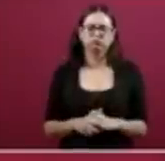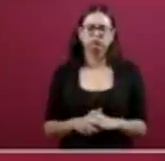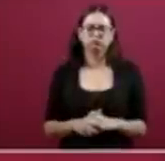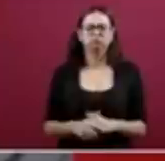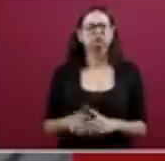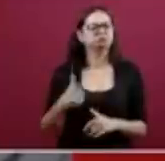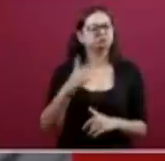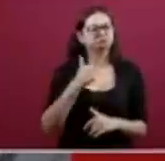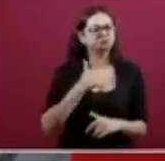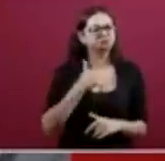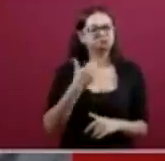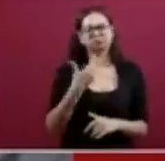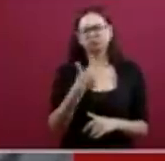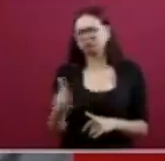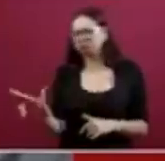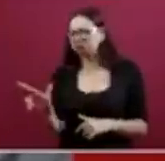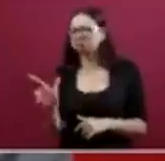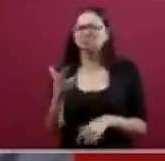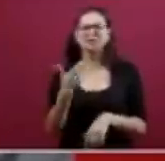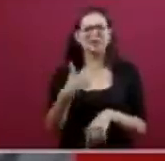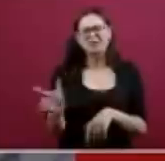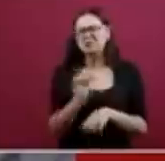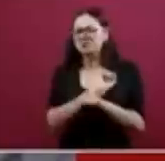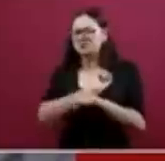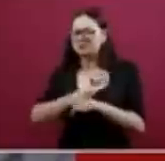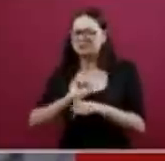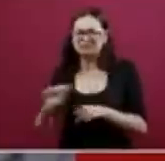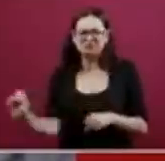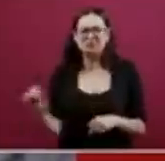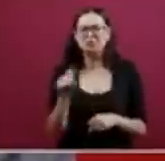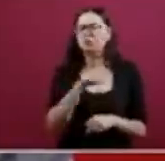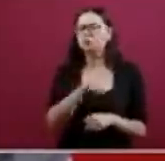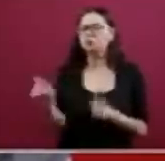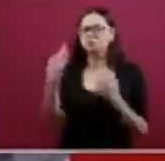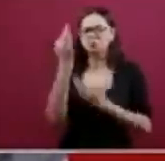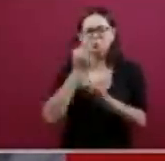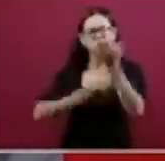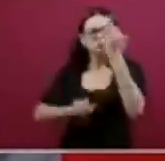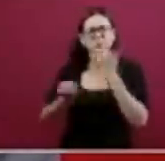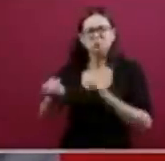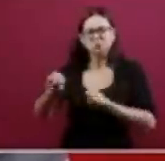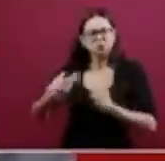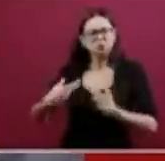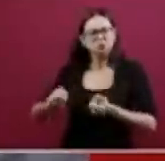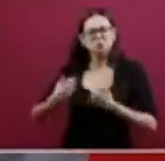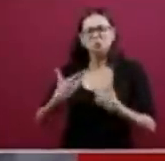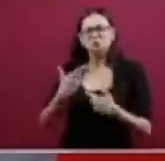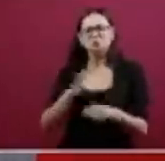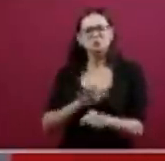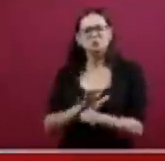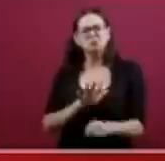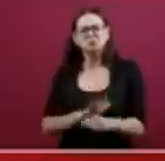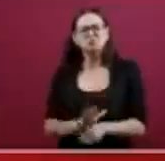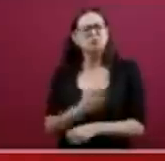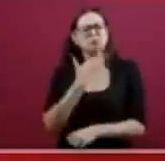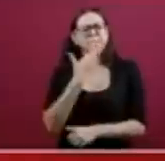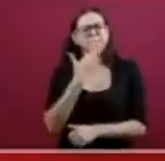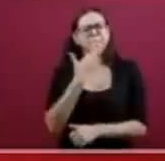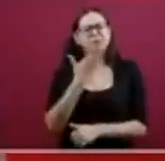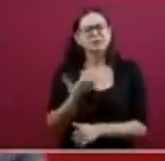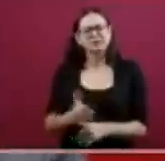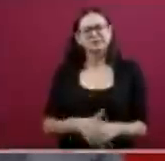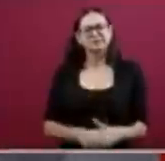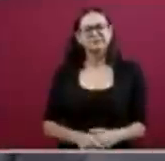restaurantes, voy a fondas donde me atienden muy bien, tanto los